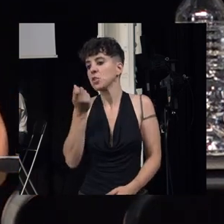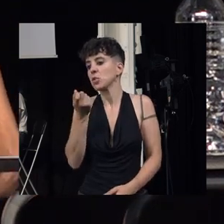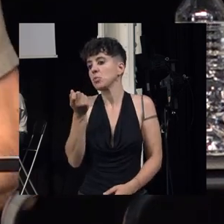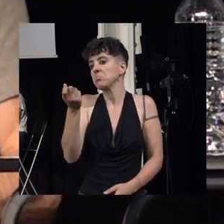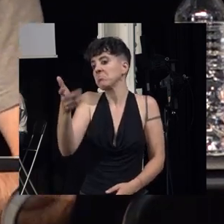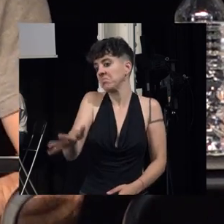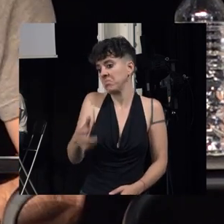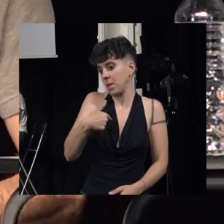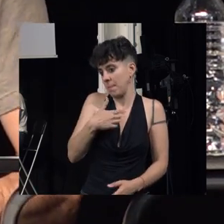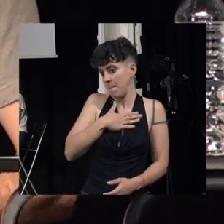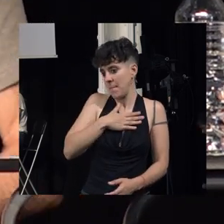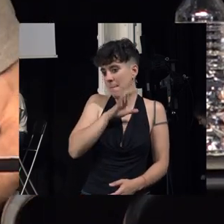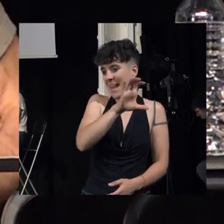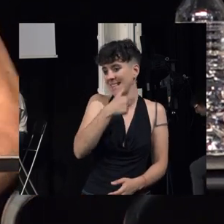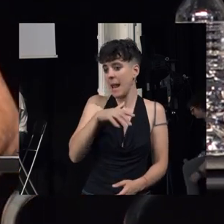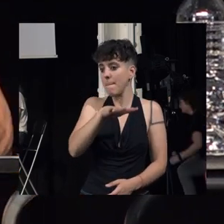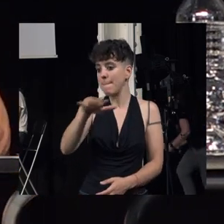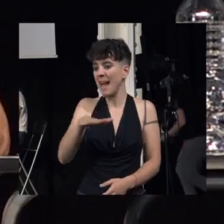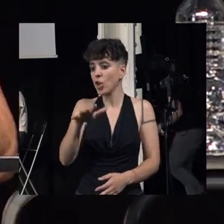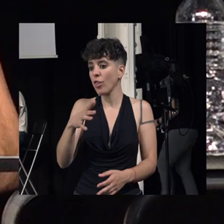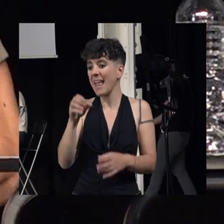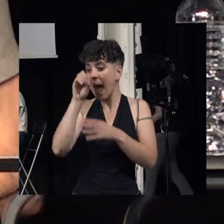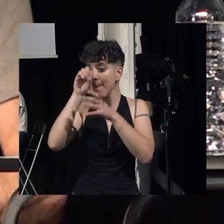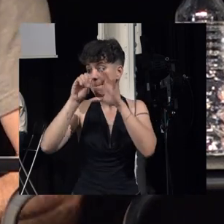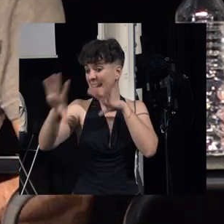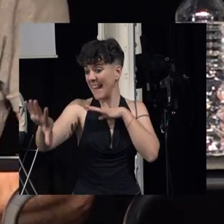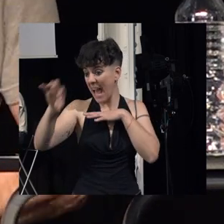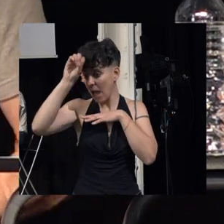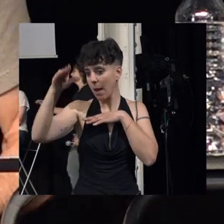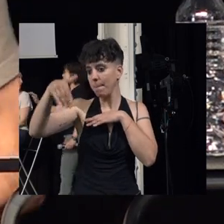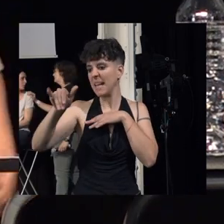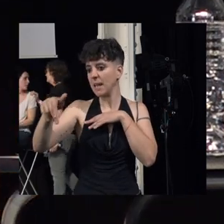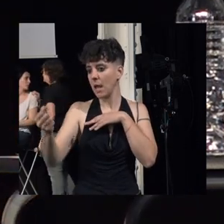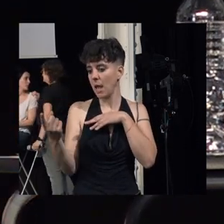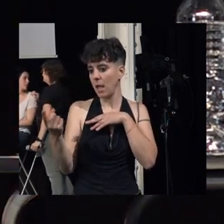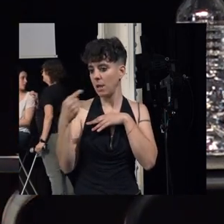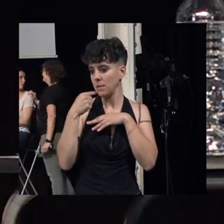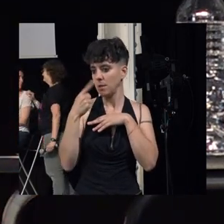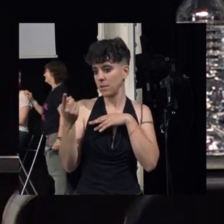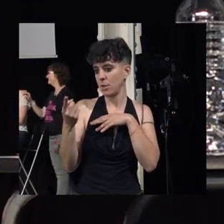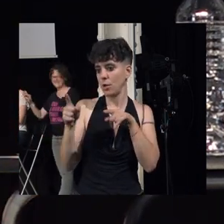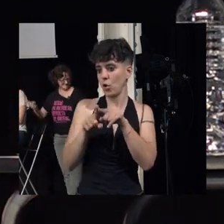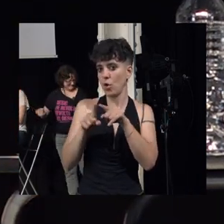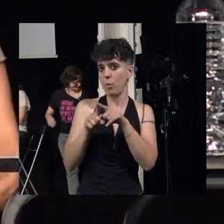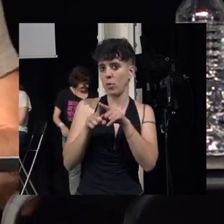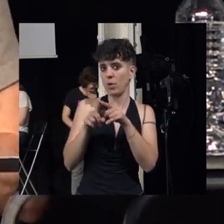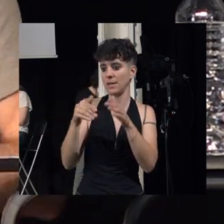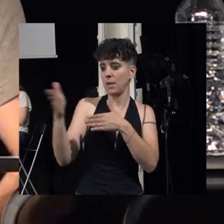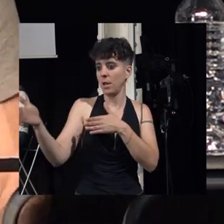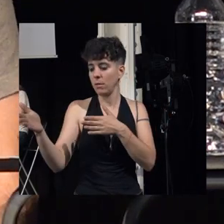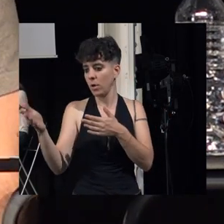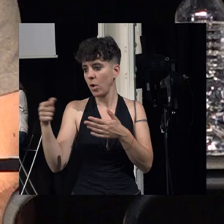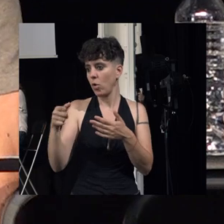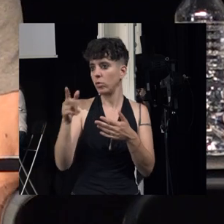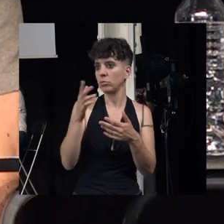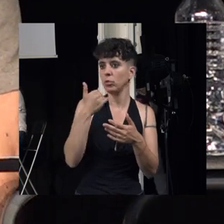conozco en mi país, que el barrio de La Mina no es propiamente un exterior, es un interior, aquí dentro de Barcelona o afuera, no